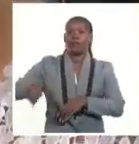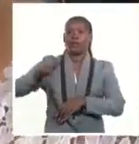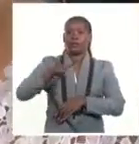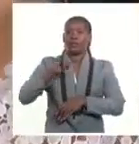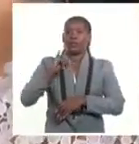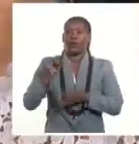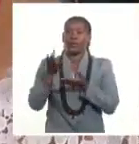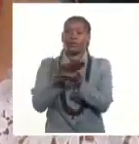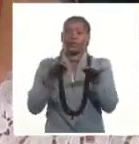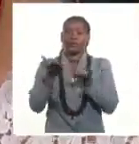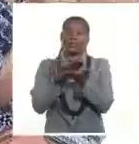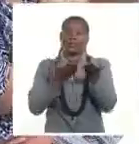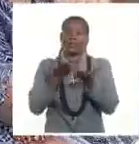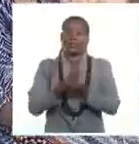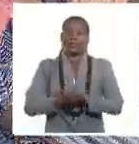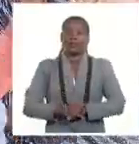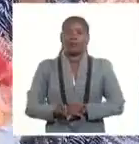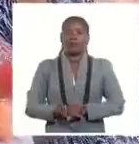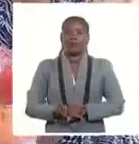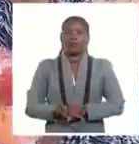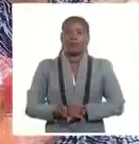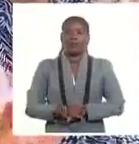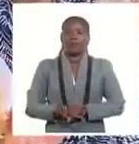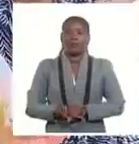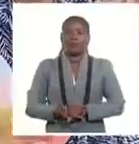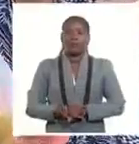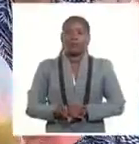protagonistas, Alberto Luberta. Leti Alvarado, Sistema Informativo de la Televisión Cubana.